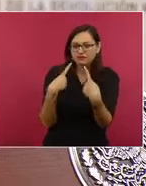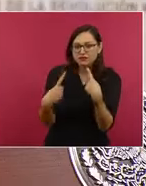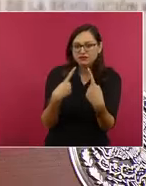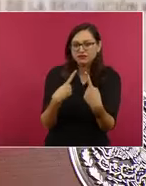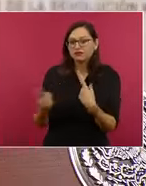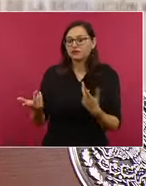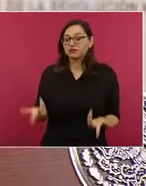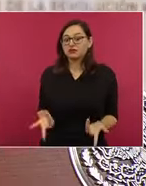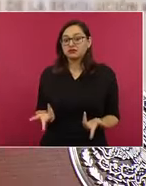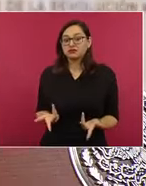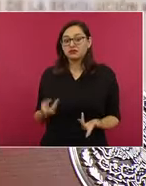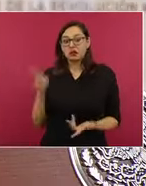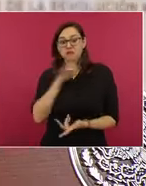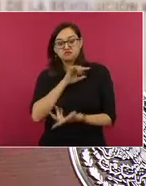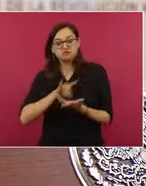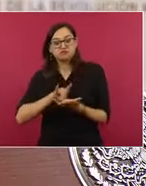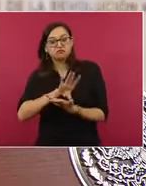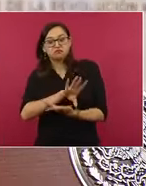Si no, ¿quién lo va a hacer?